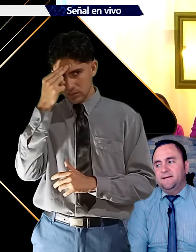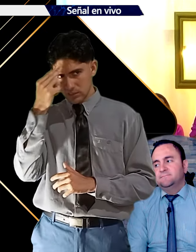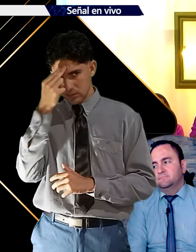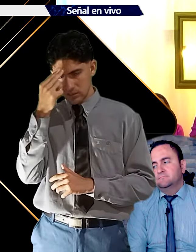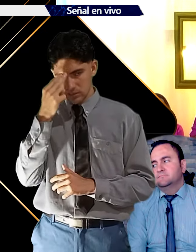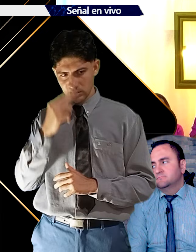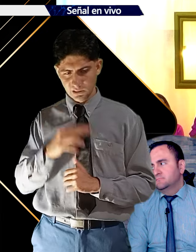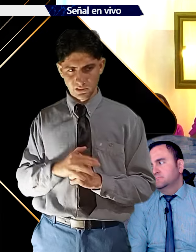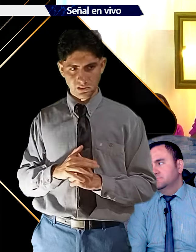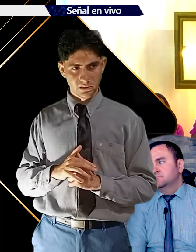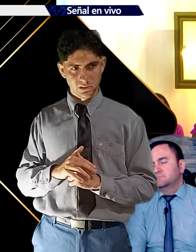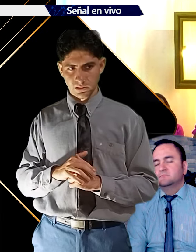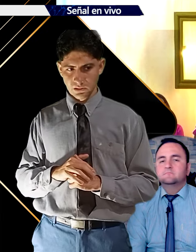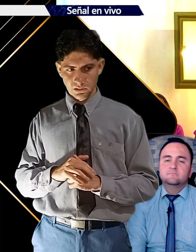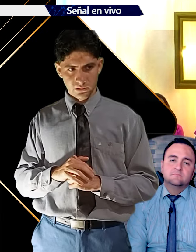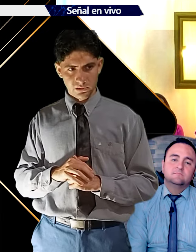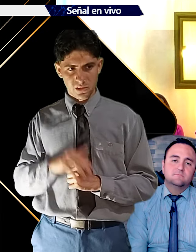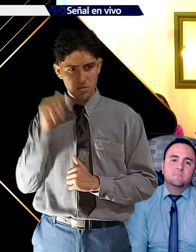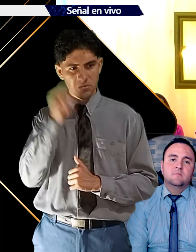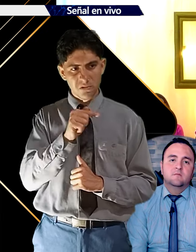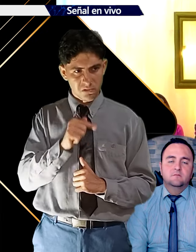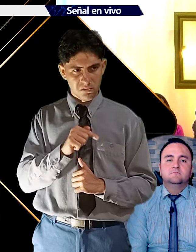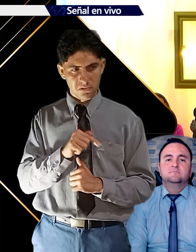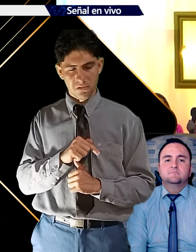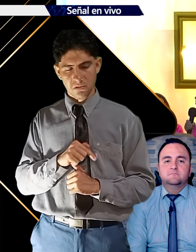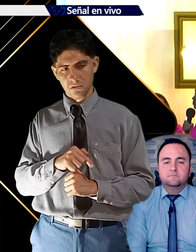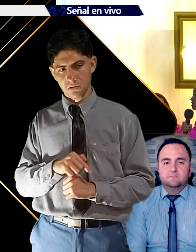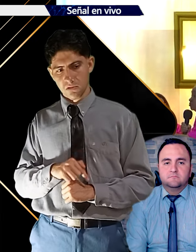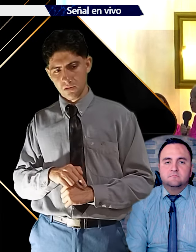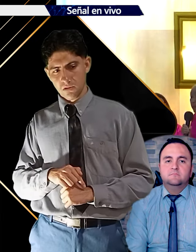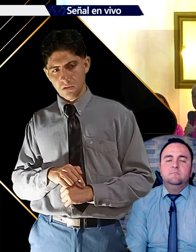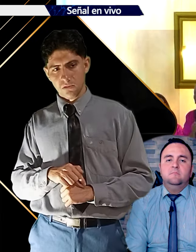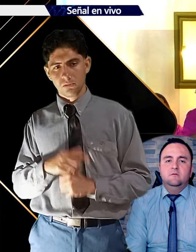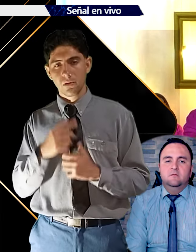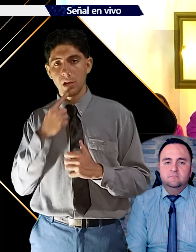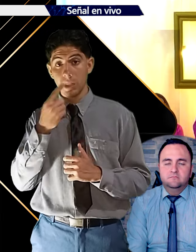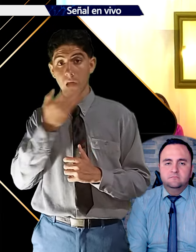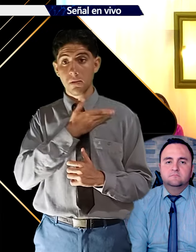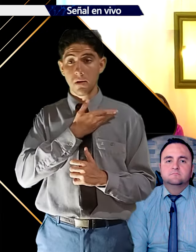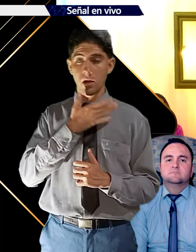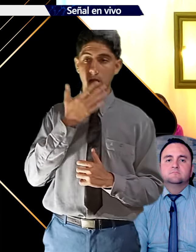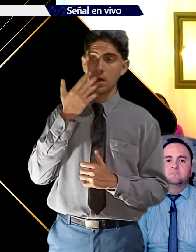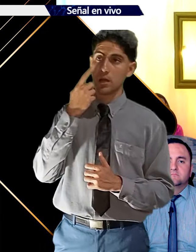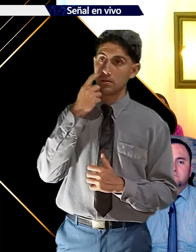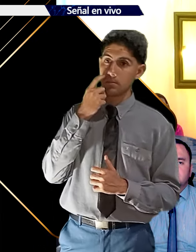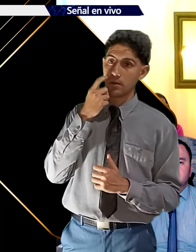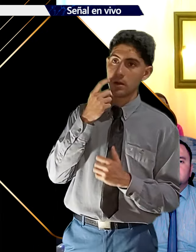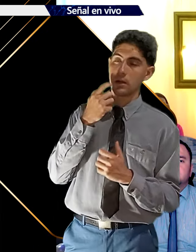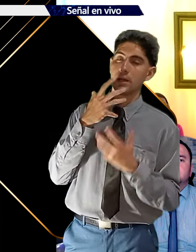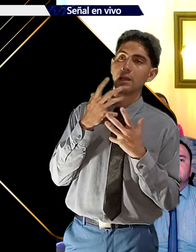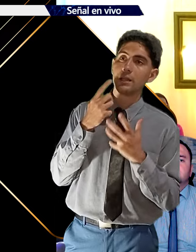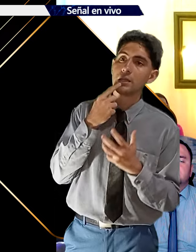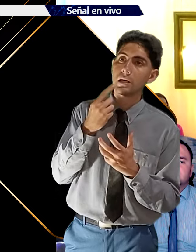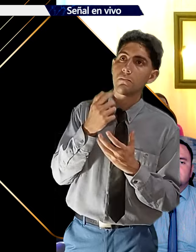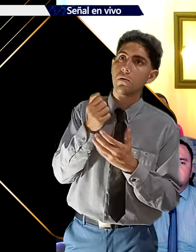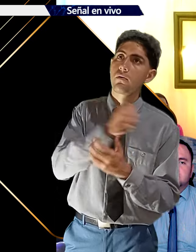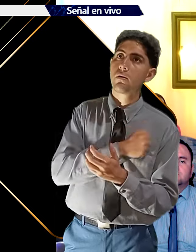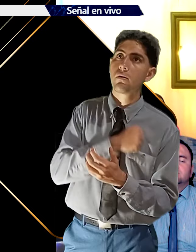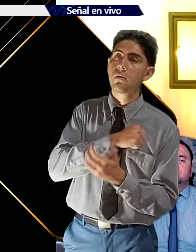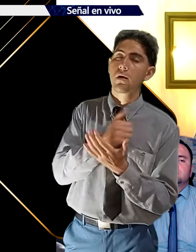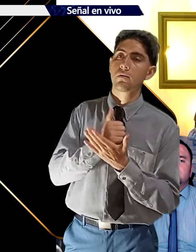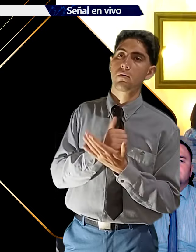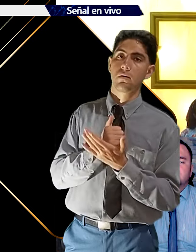en él le tenía ira, cada vez que miraba a su padre y a su madre, por eso rechazó la ayuda del papá y la mamá, son culpables. Ay, porque una vez yo le dije, mamá,